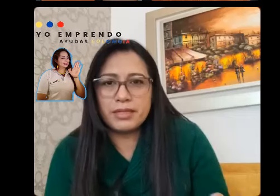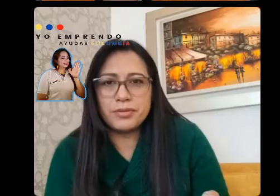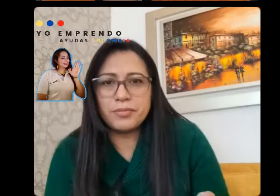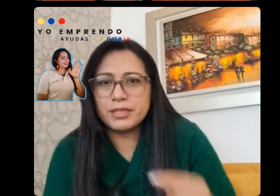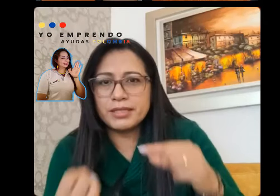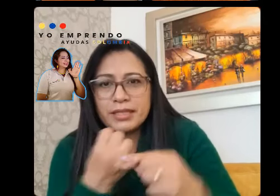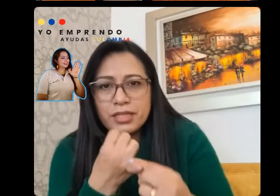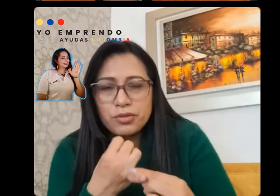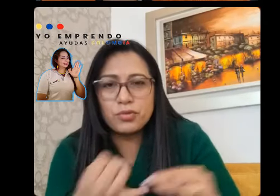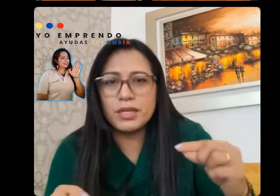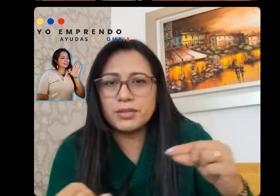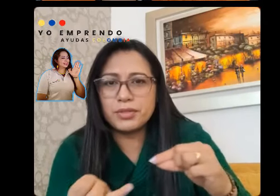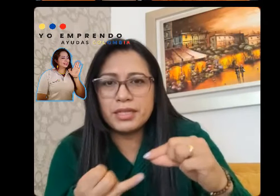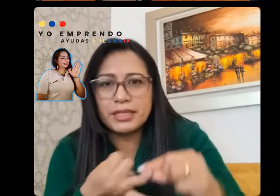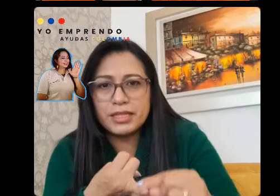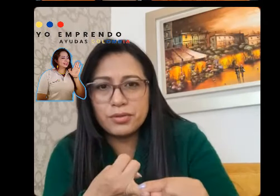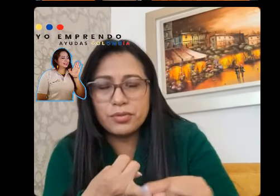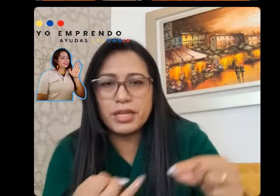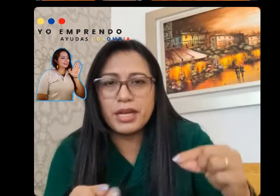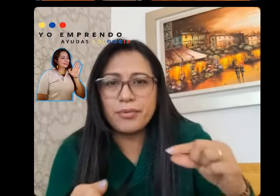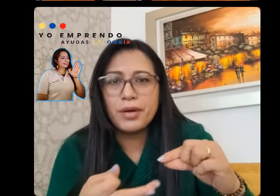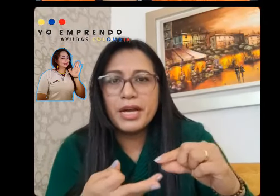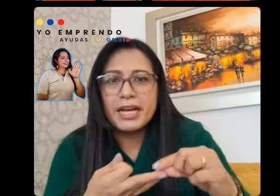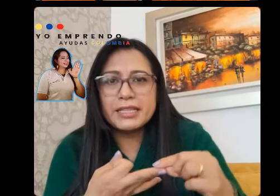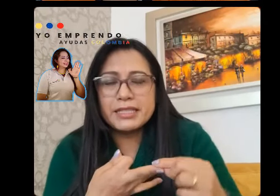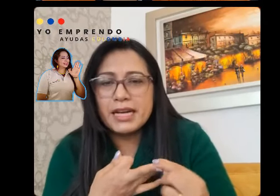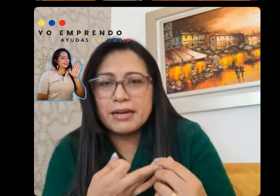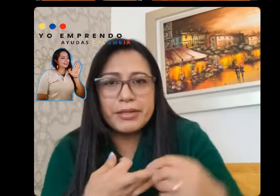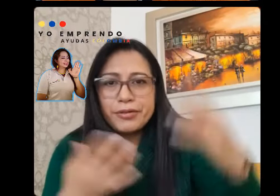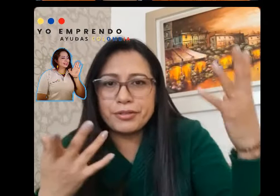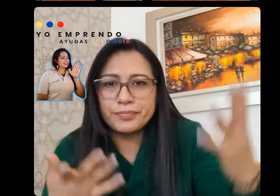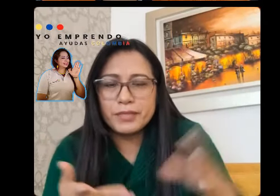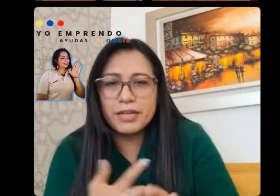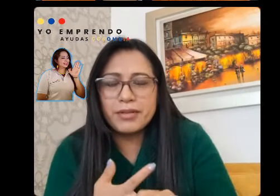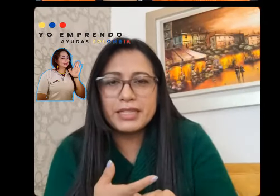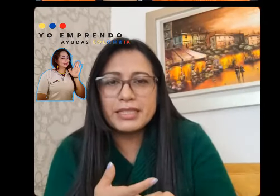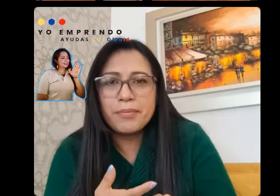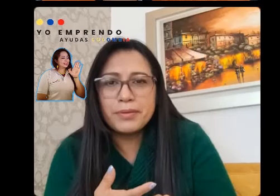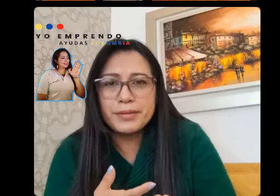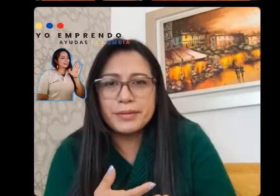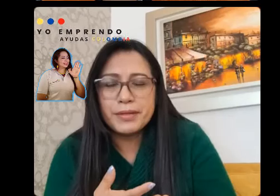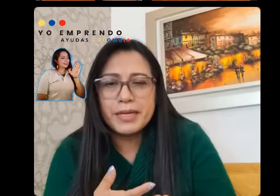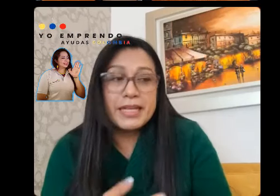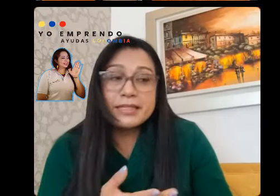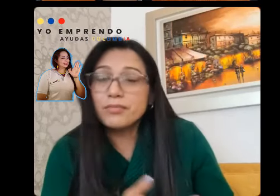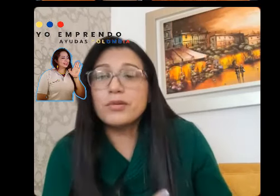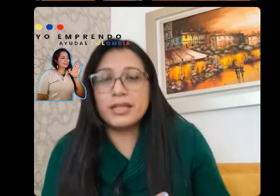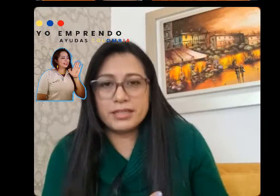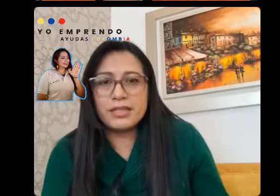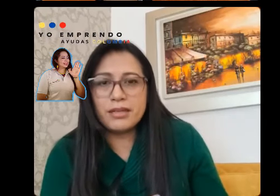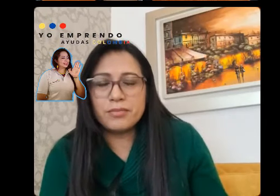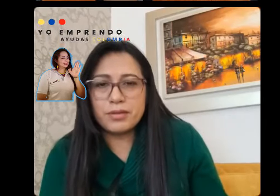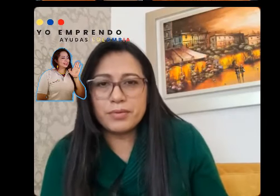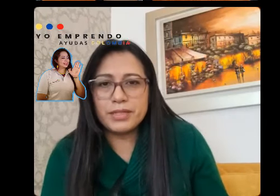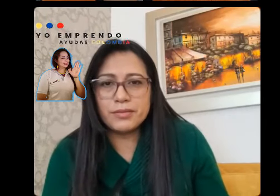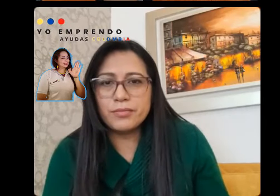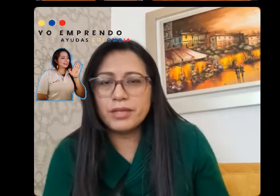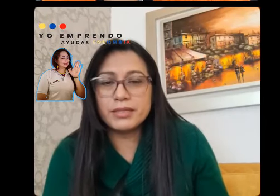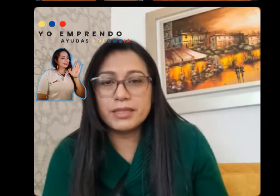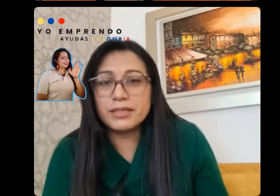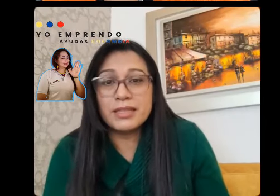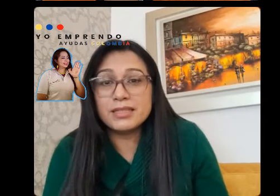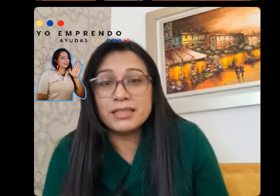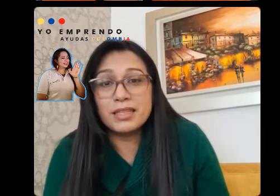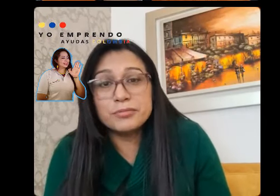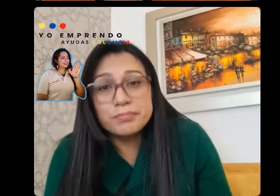mucha alimentación porque están creciendo Sus huesos está creciendo su cerebro está mejor dicho en una cantidad de procesos y Estas mujeres a las que vamos a apoyar son